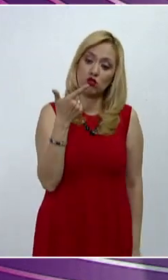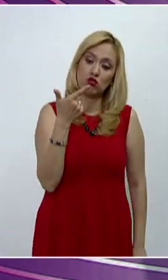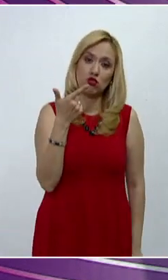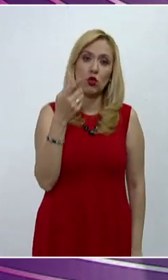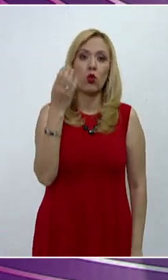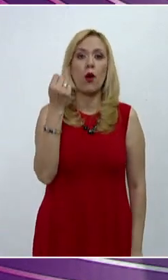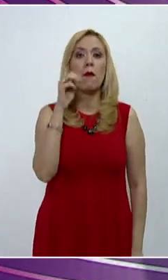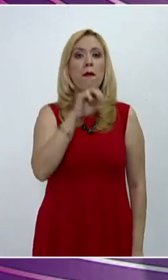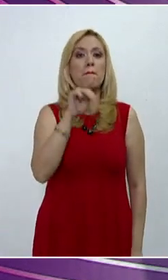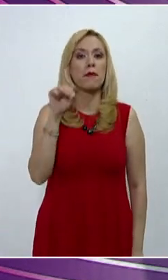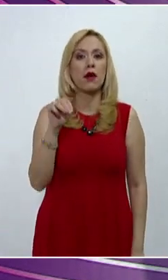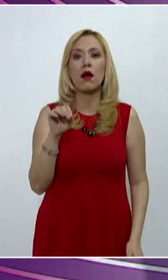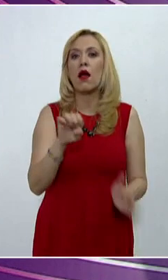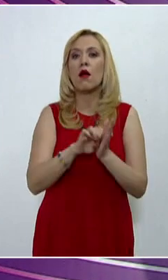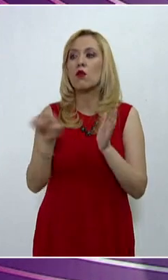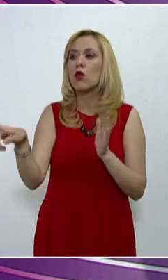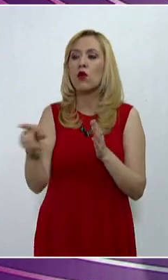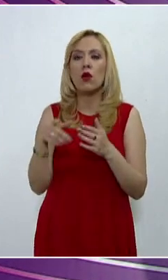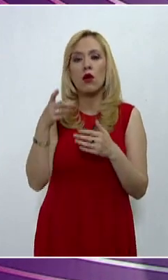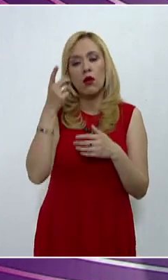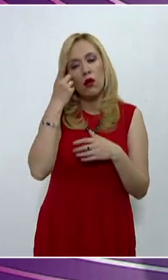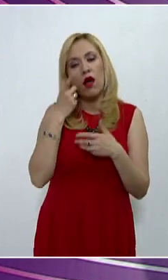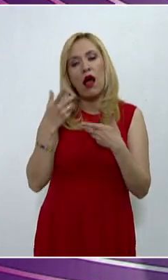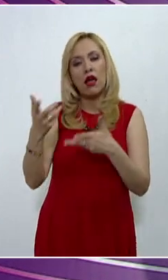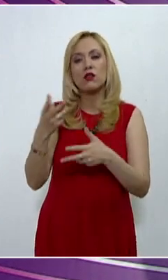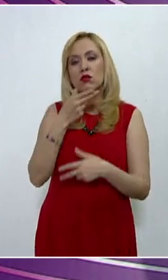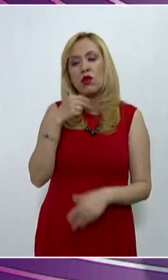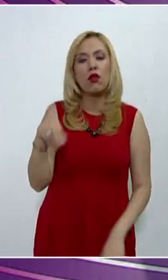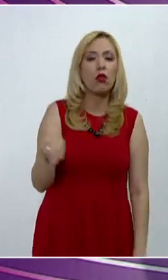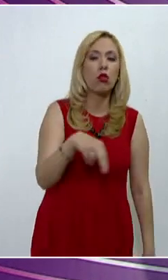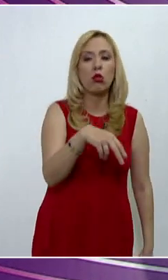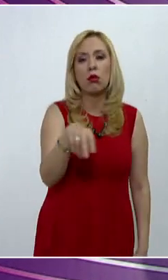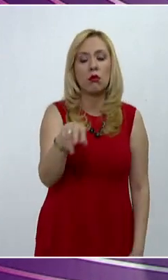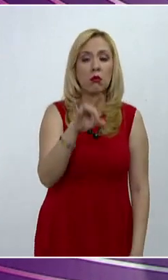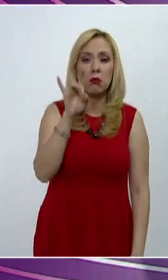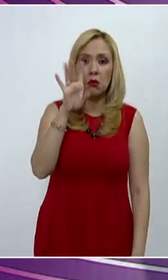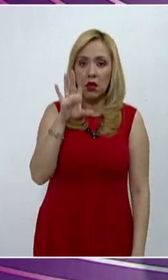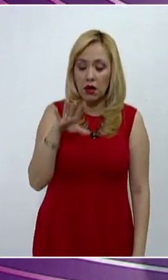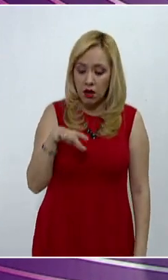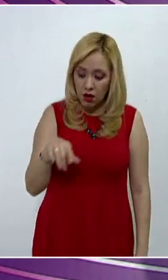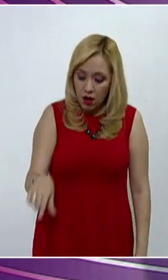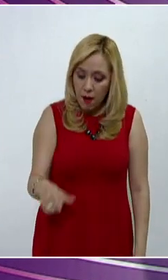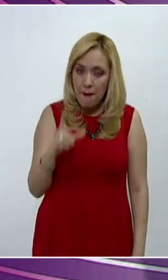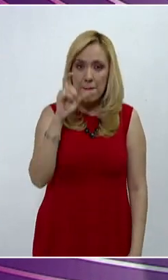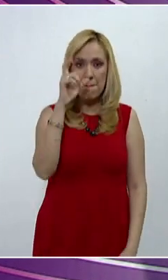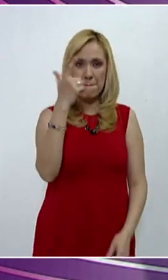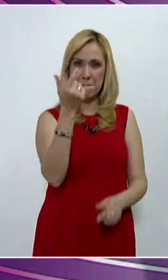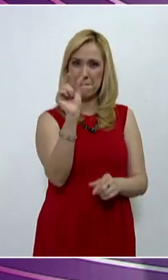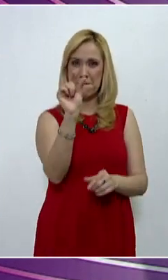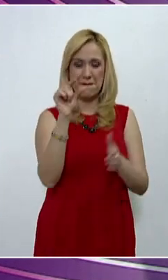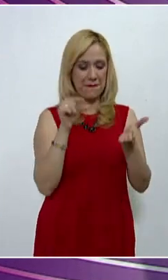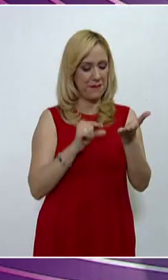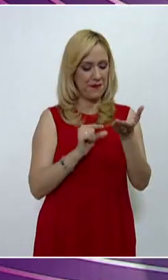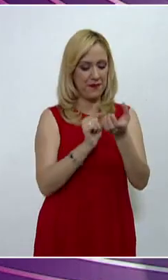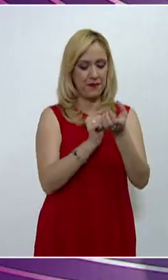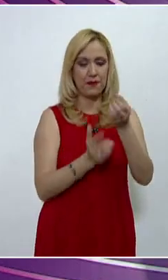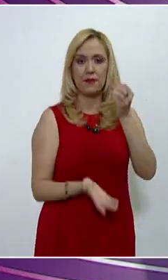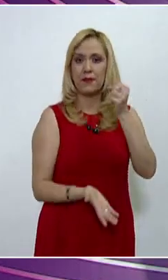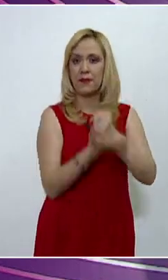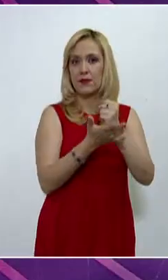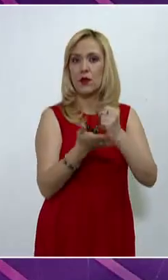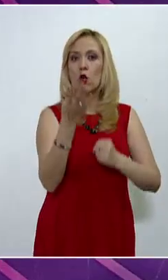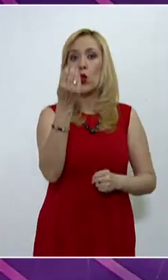el indigente que recoge las si a ese pobre balas. Indigente le tocó que fuera una bala para una pistola 9